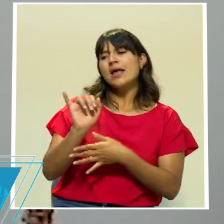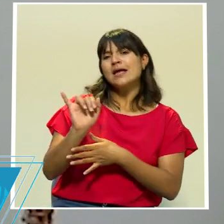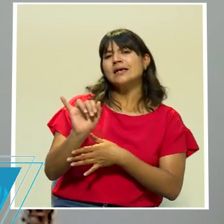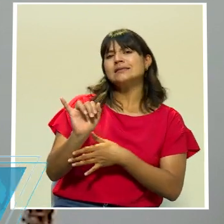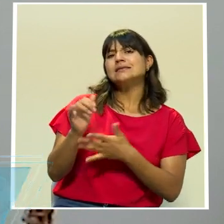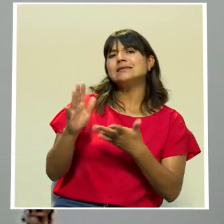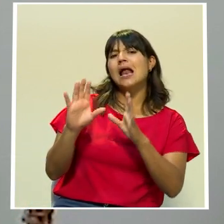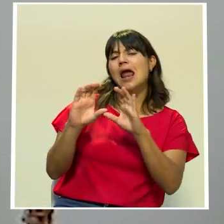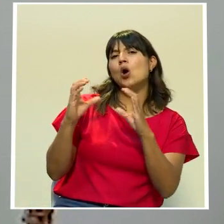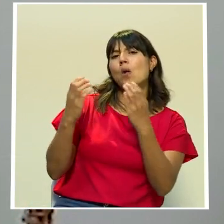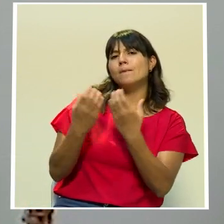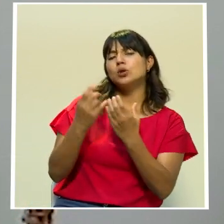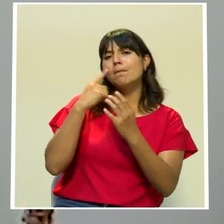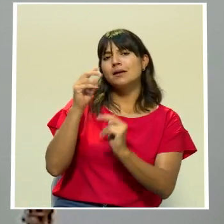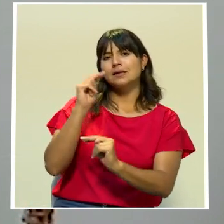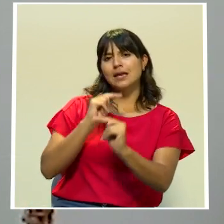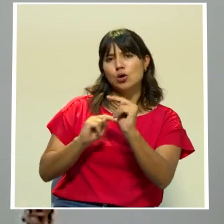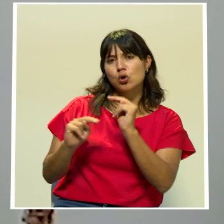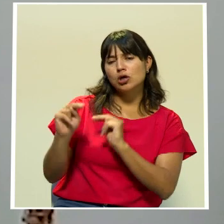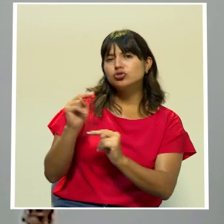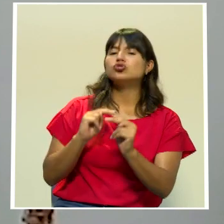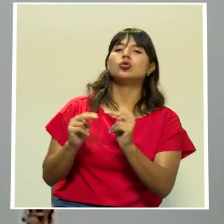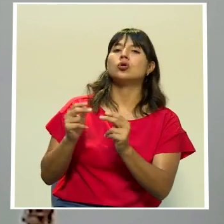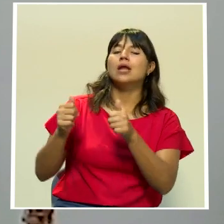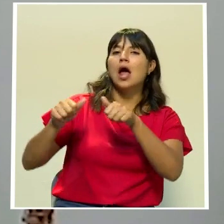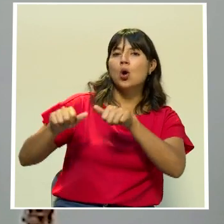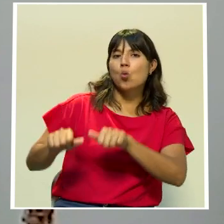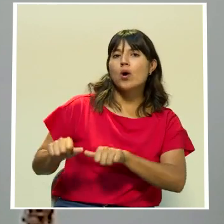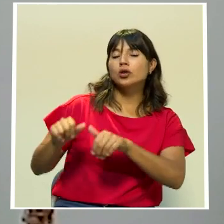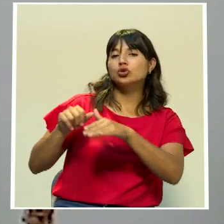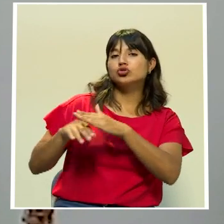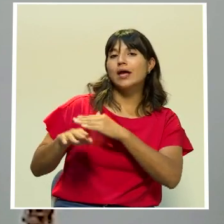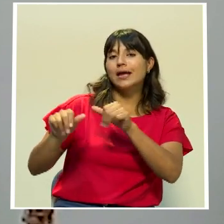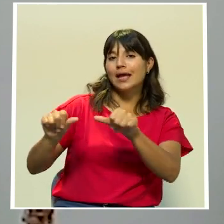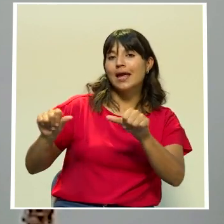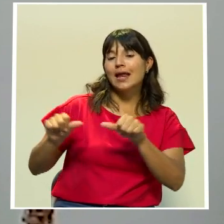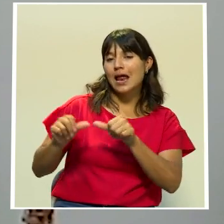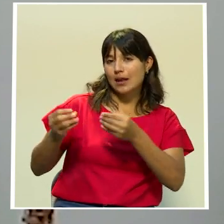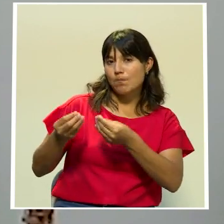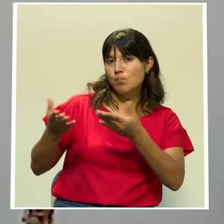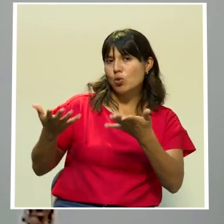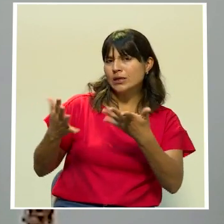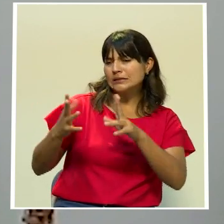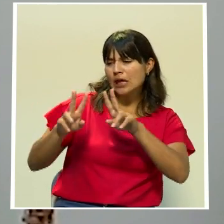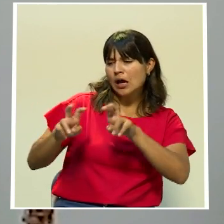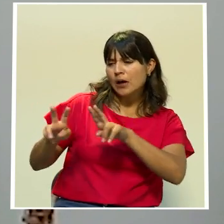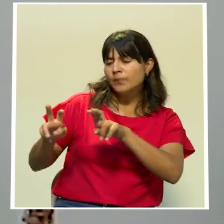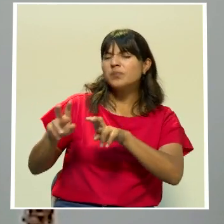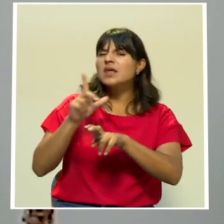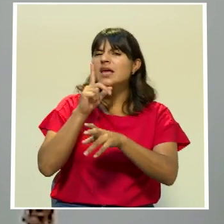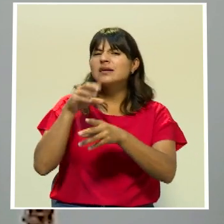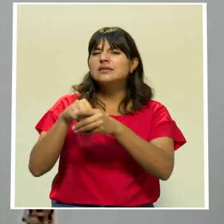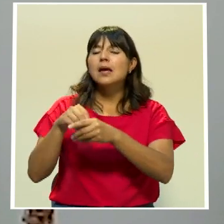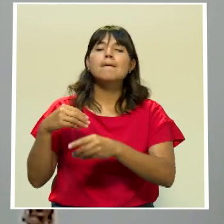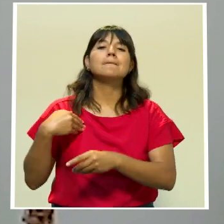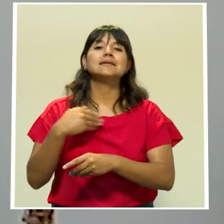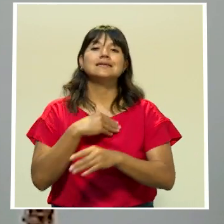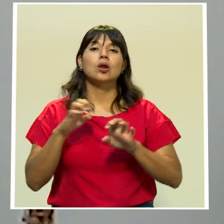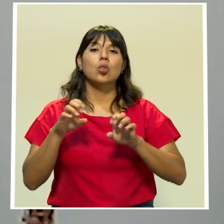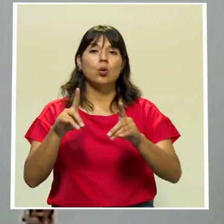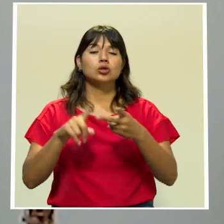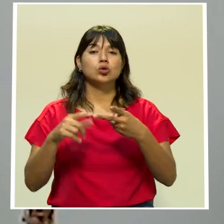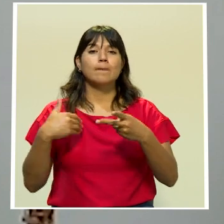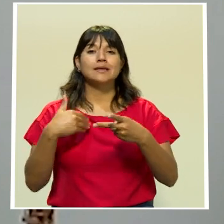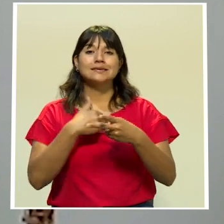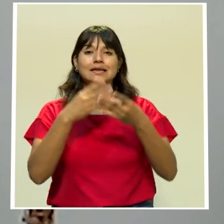Comisión para Negociación de Convenciones Colectivas en el Sector Público, donde participan, además del Ministerio de Educación, el Ministerio de Hacienda,